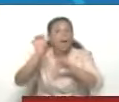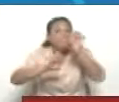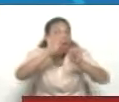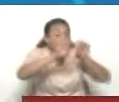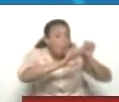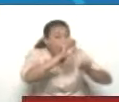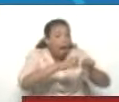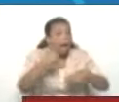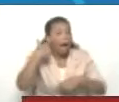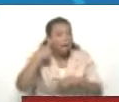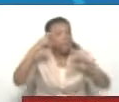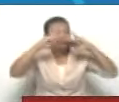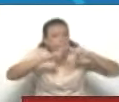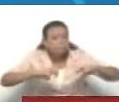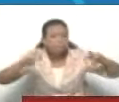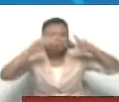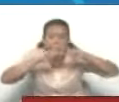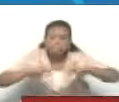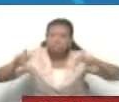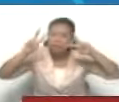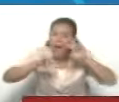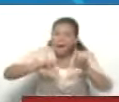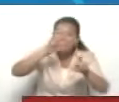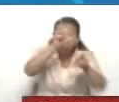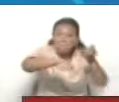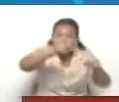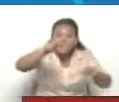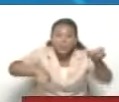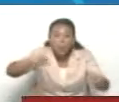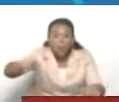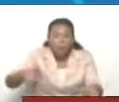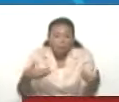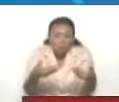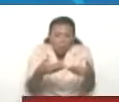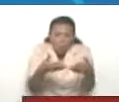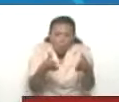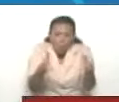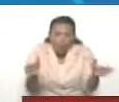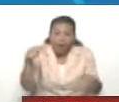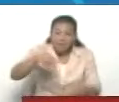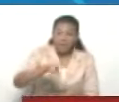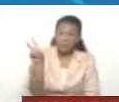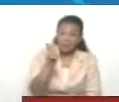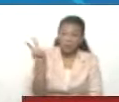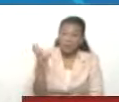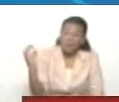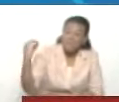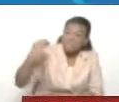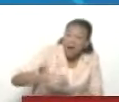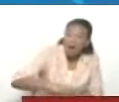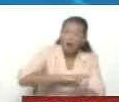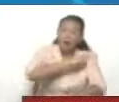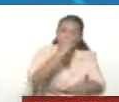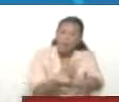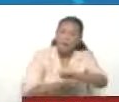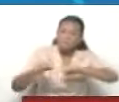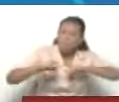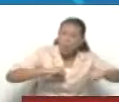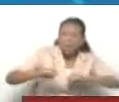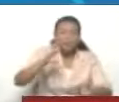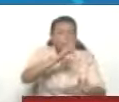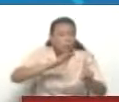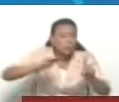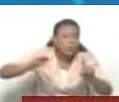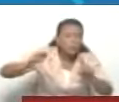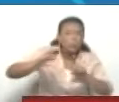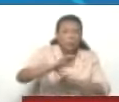evaluando, analizando, y se está levantando en Venezuela el más poderoso movimiento